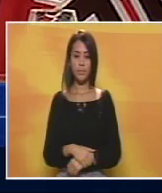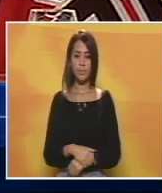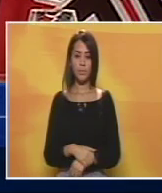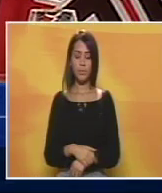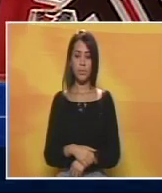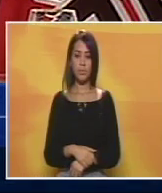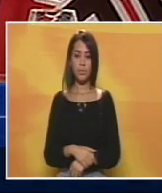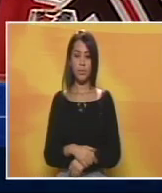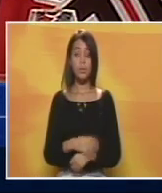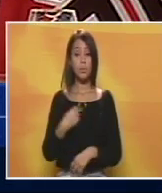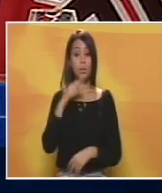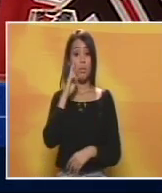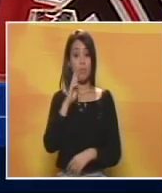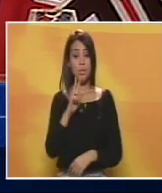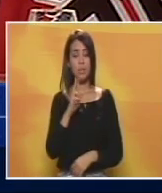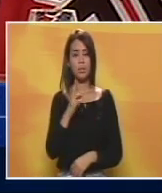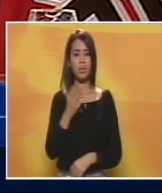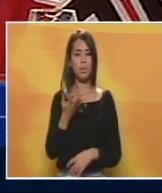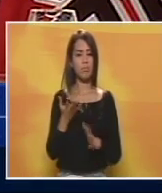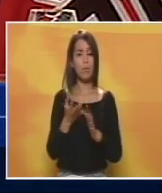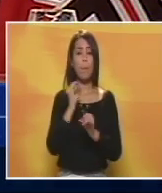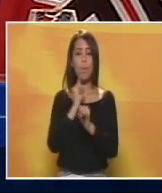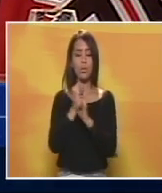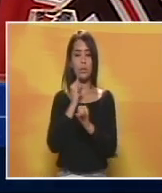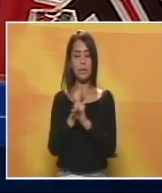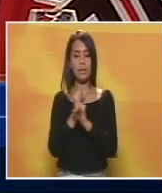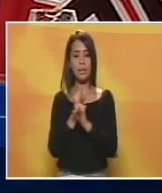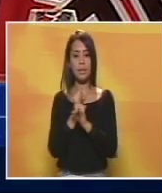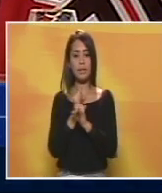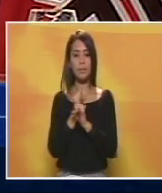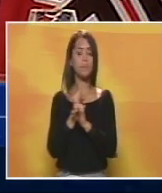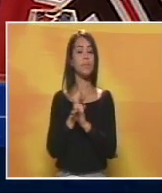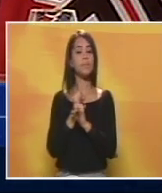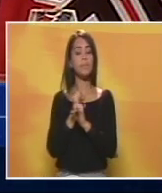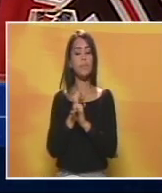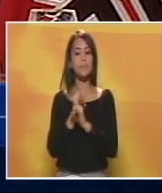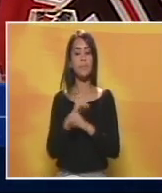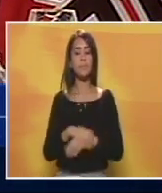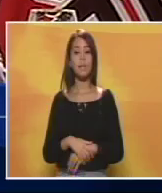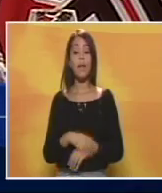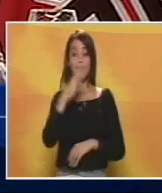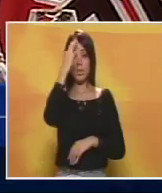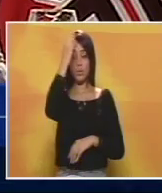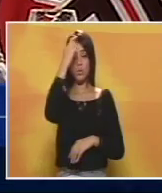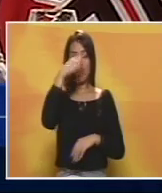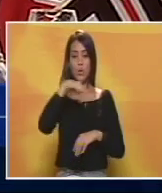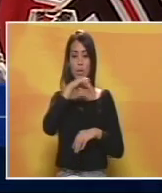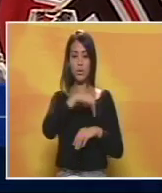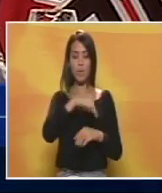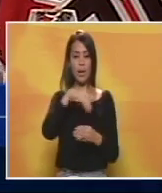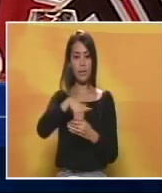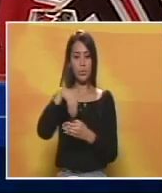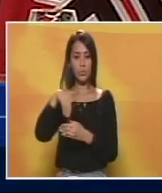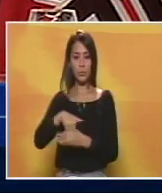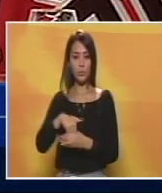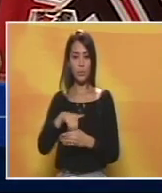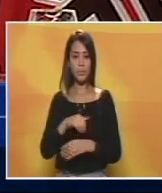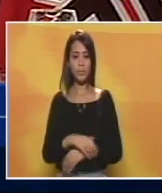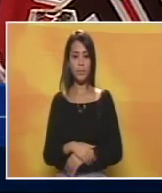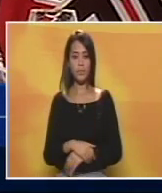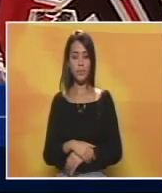pueden ser vistas a través de internet, a través del canal streaming del Consejo Nacional Electoral. Está